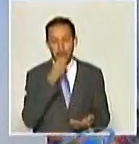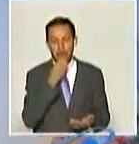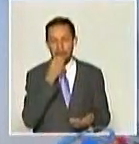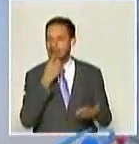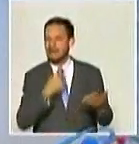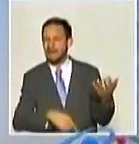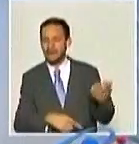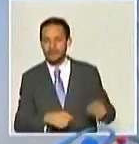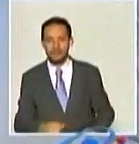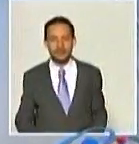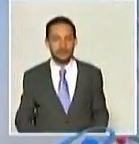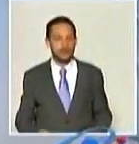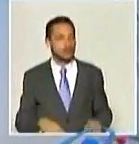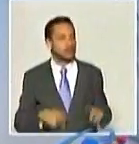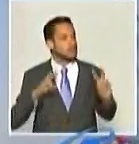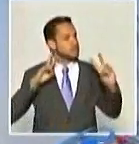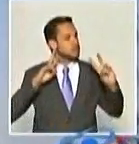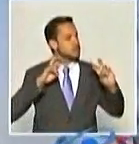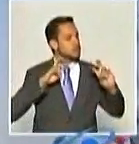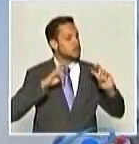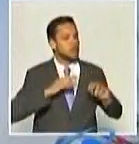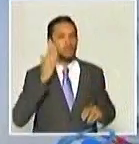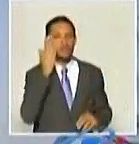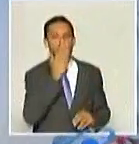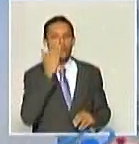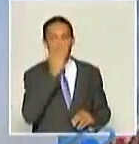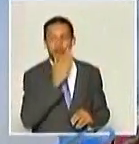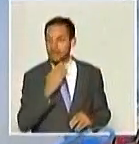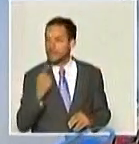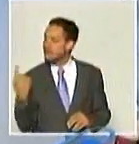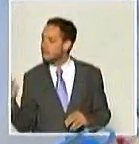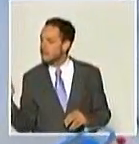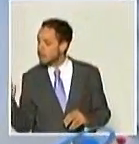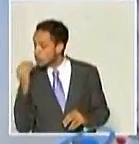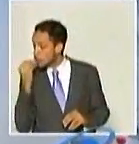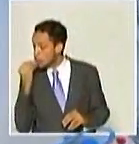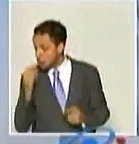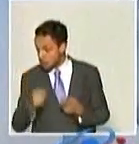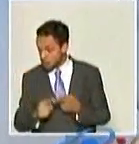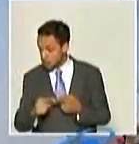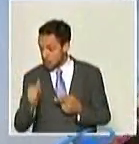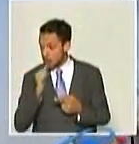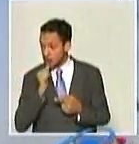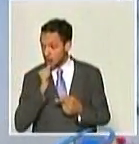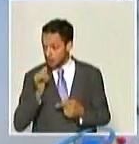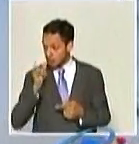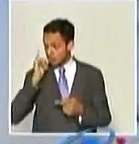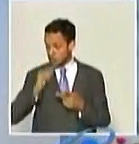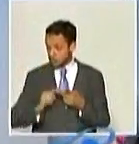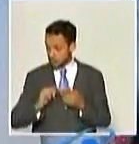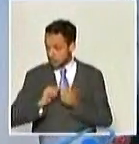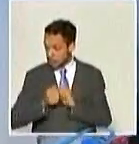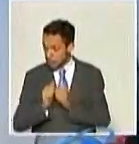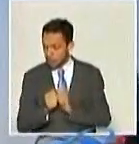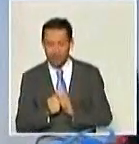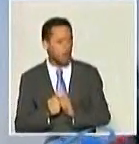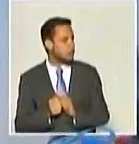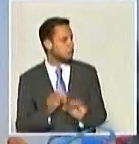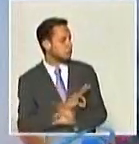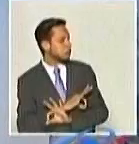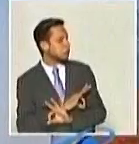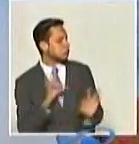le hacemos el anamnesis y es un paciente que come muy mal, que no toma agua, que no hace ejercicio, y cuando